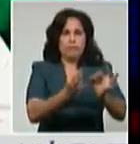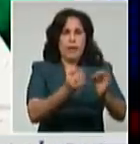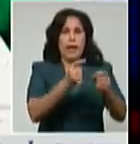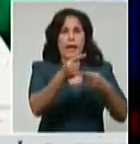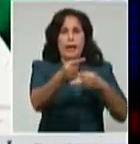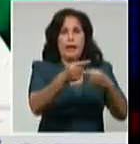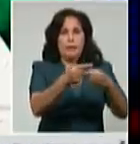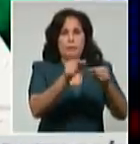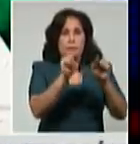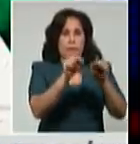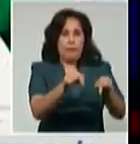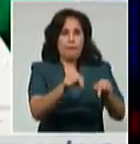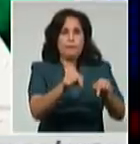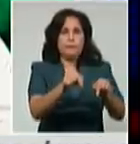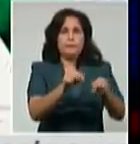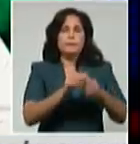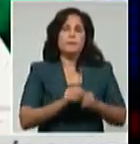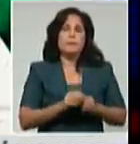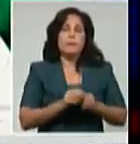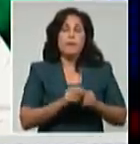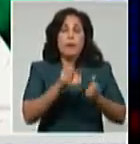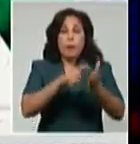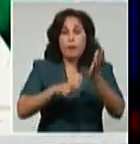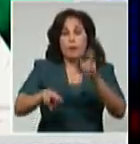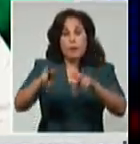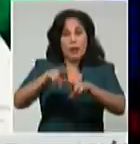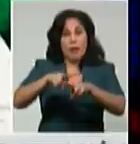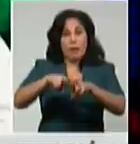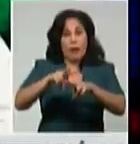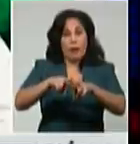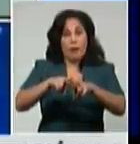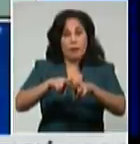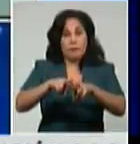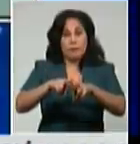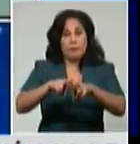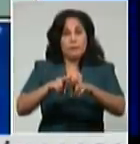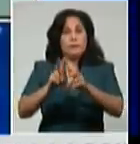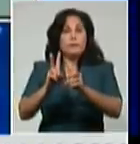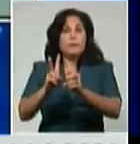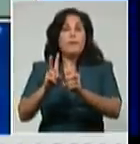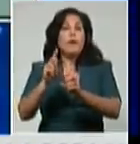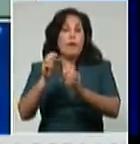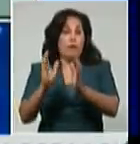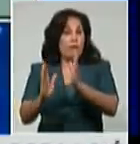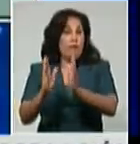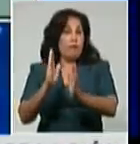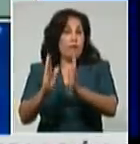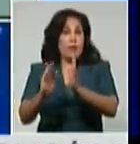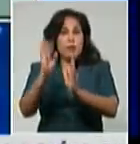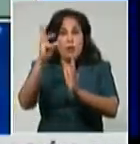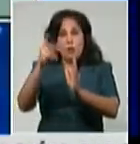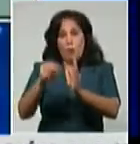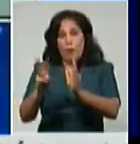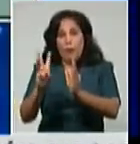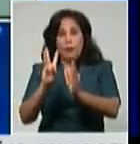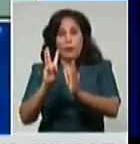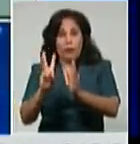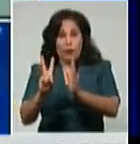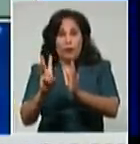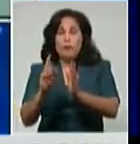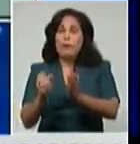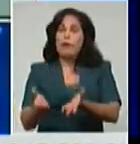En el caso de La Habana, ya se encuentra en la fase número 3 de la